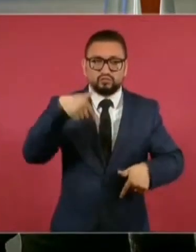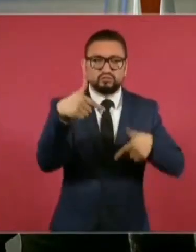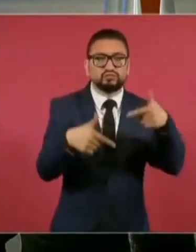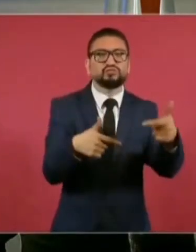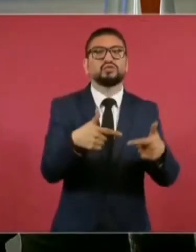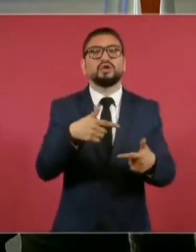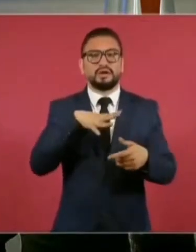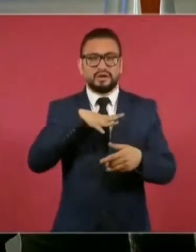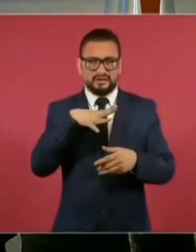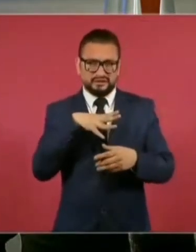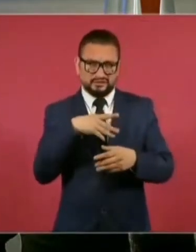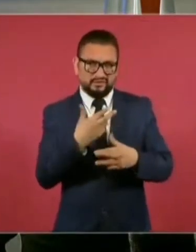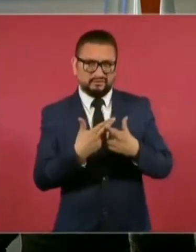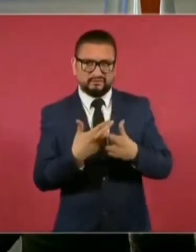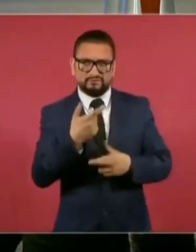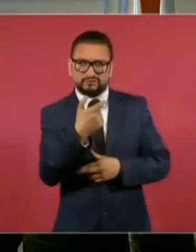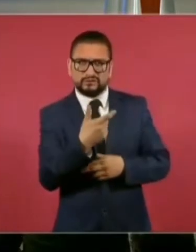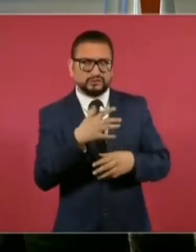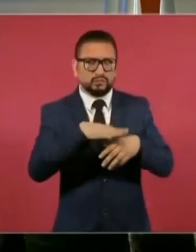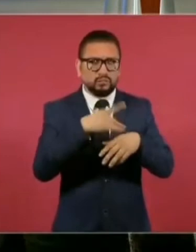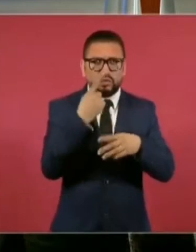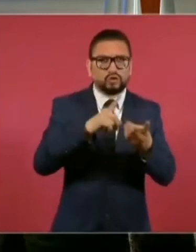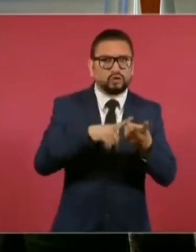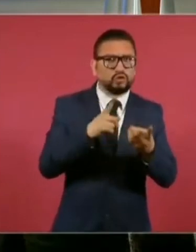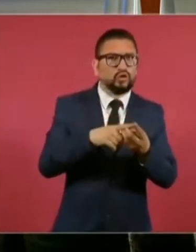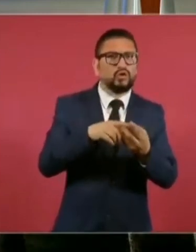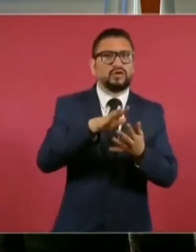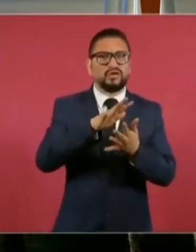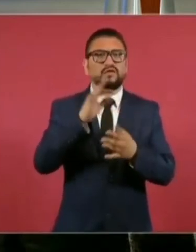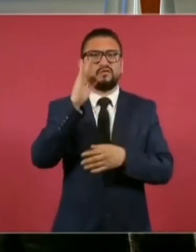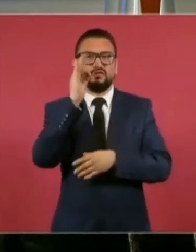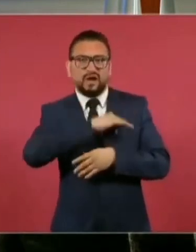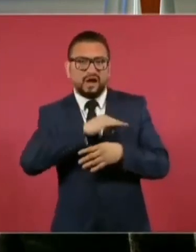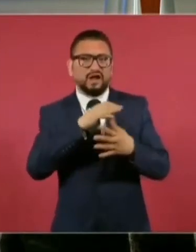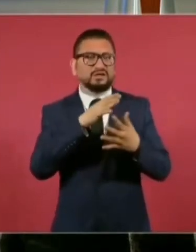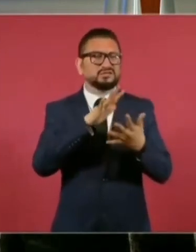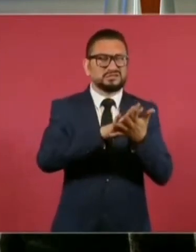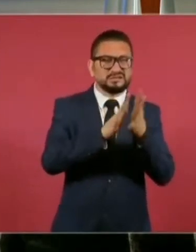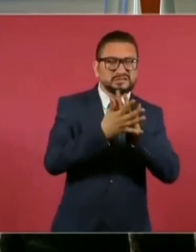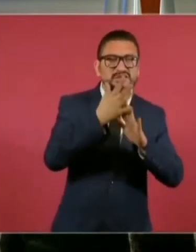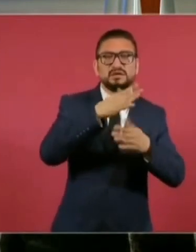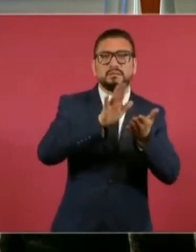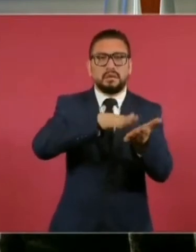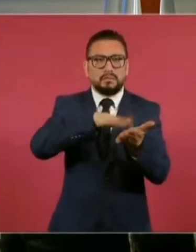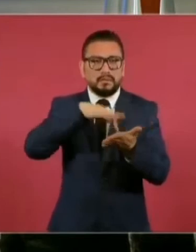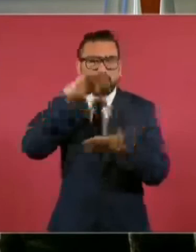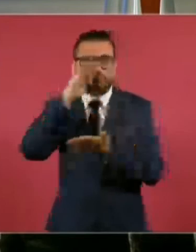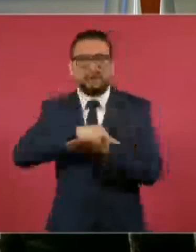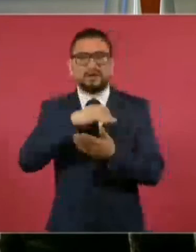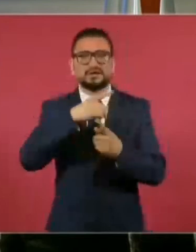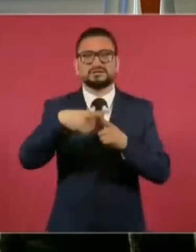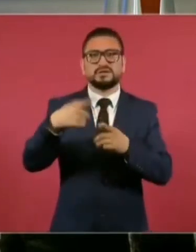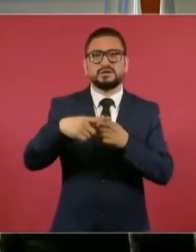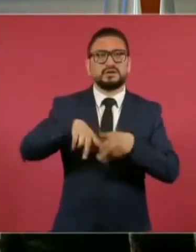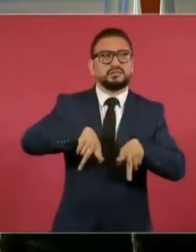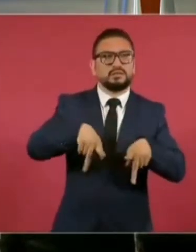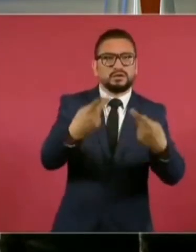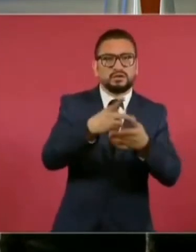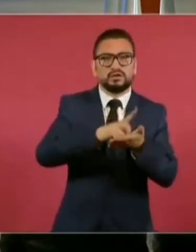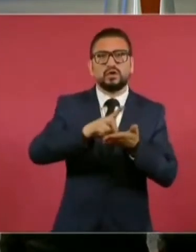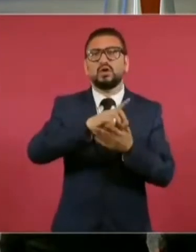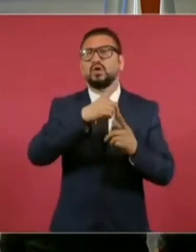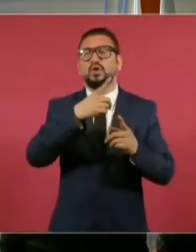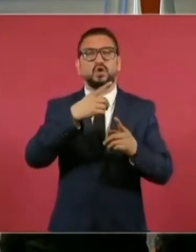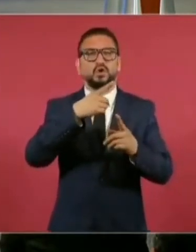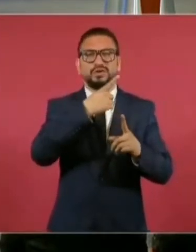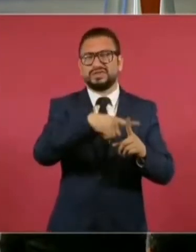por recursos de procedencia ilícito, por cohecho, por falsificación también de documentos contra la salud,